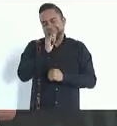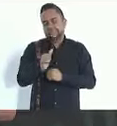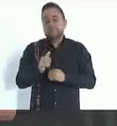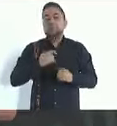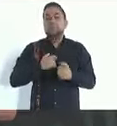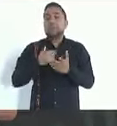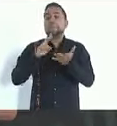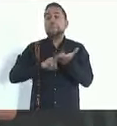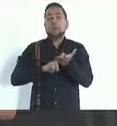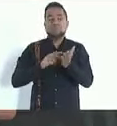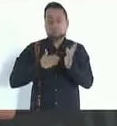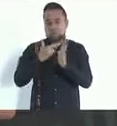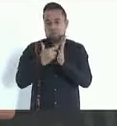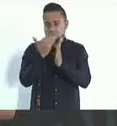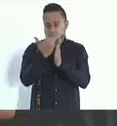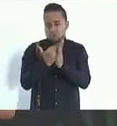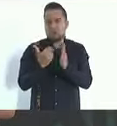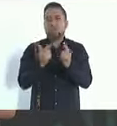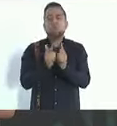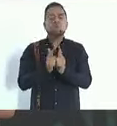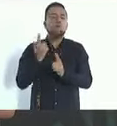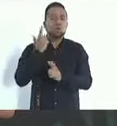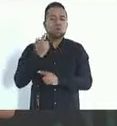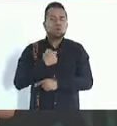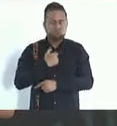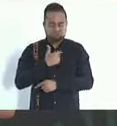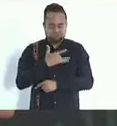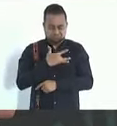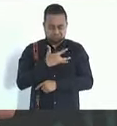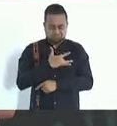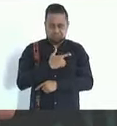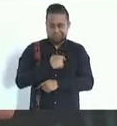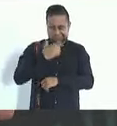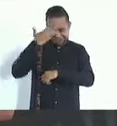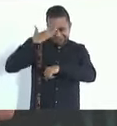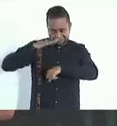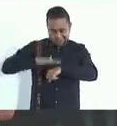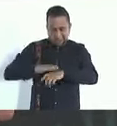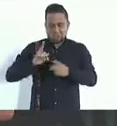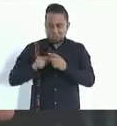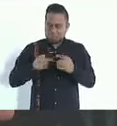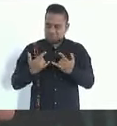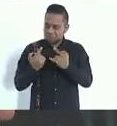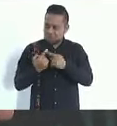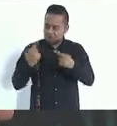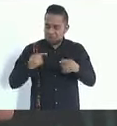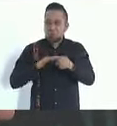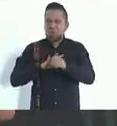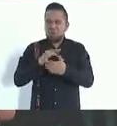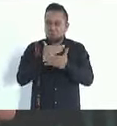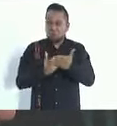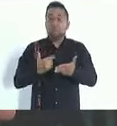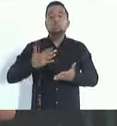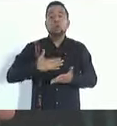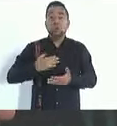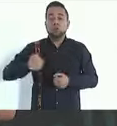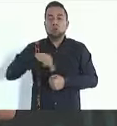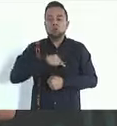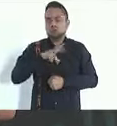nuestro movimiento que llevamos en el corazón, en la mente y en nuestra historia: nosotros